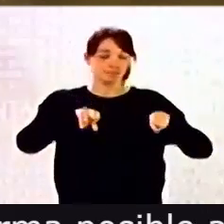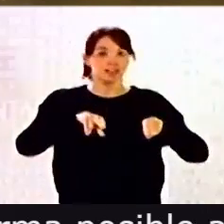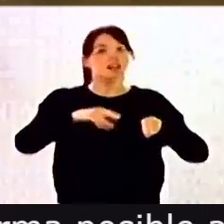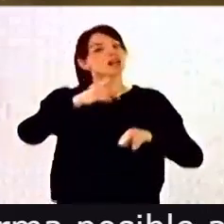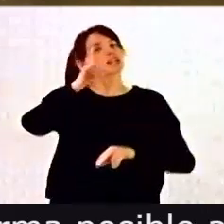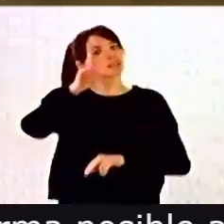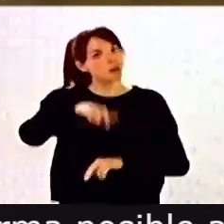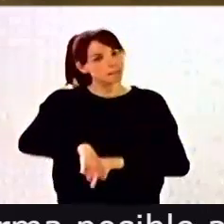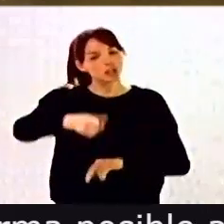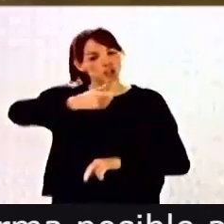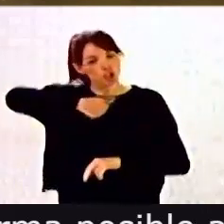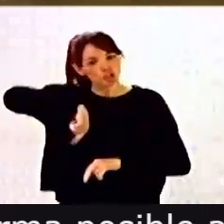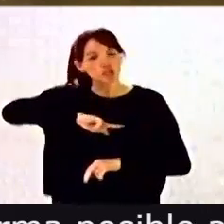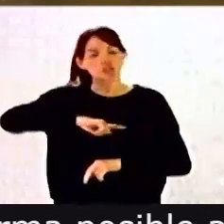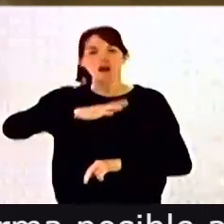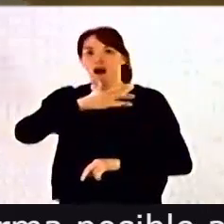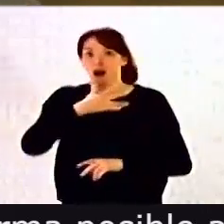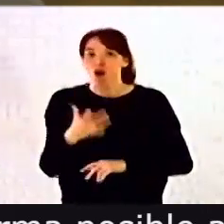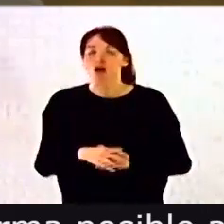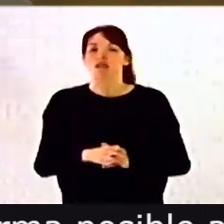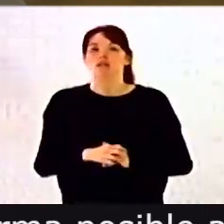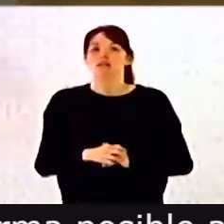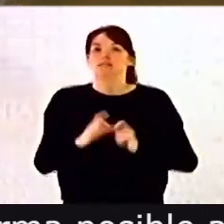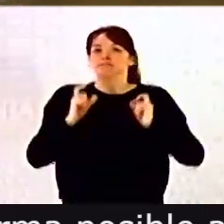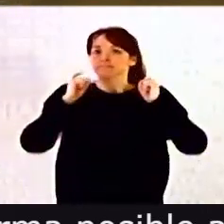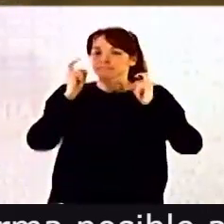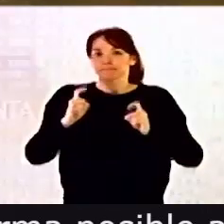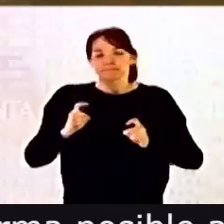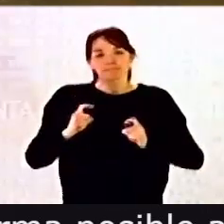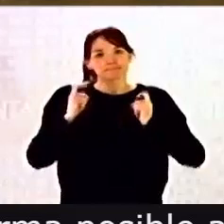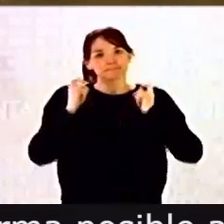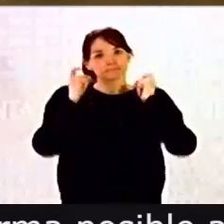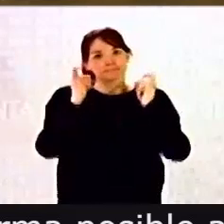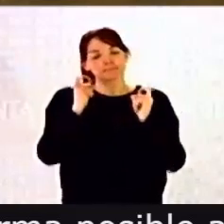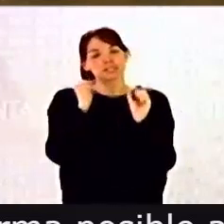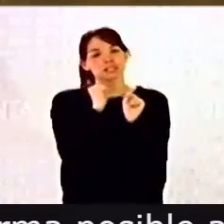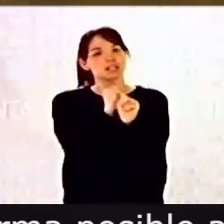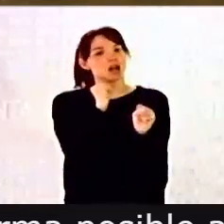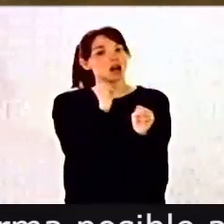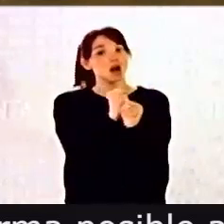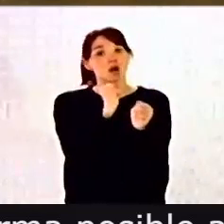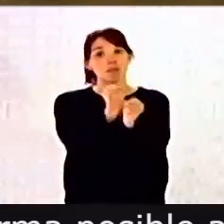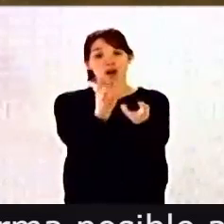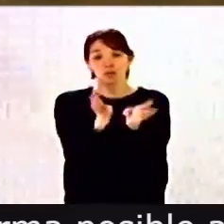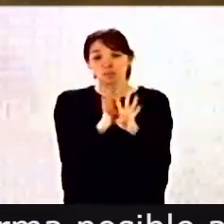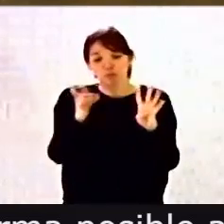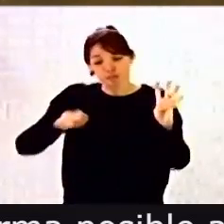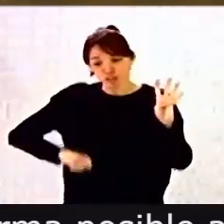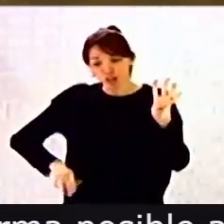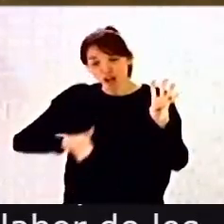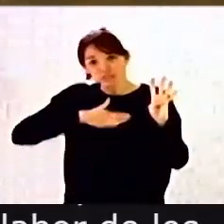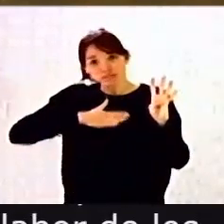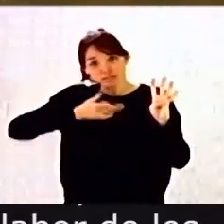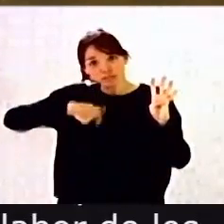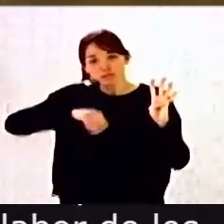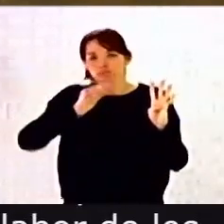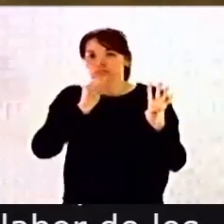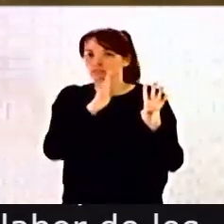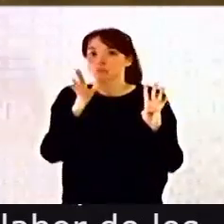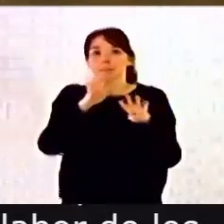estamos intensificando sobremanera la excelente labor que realizan nuestros profesionales de comunicación con